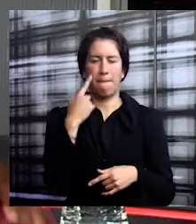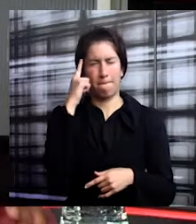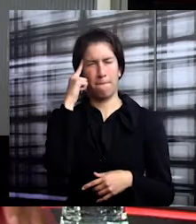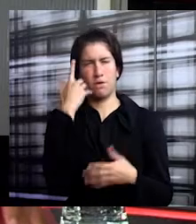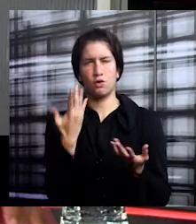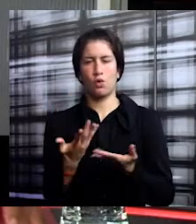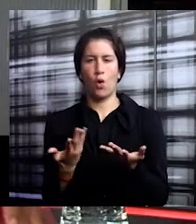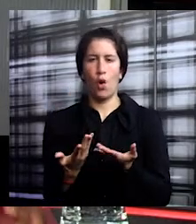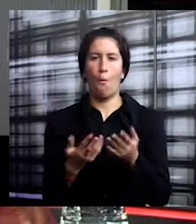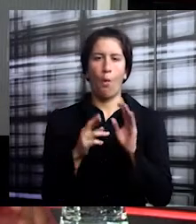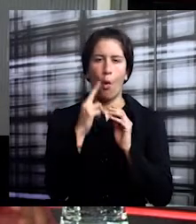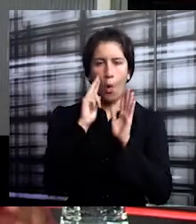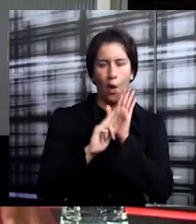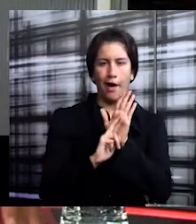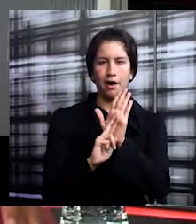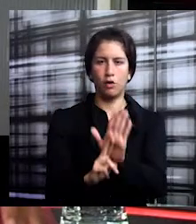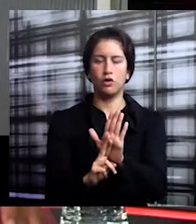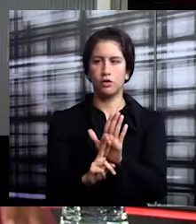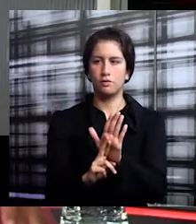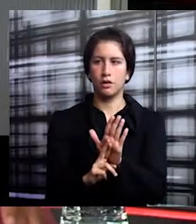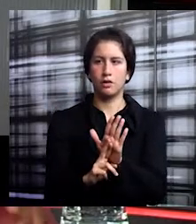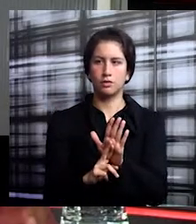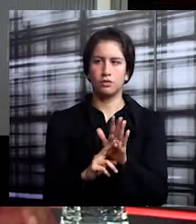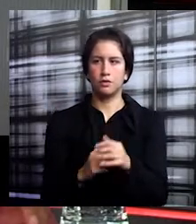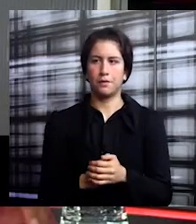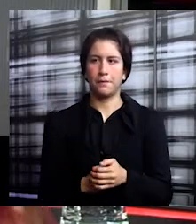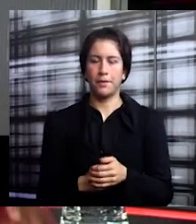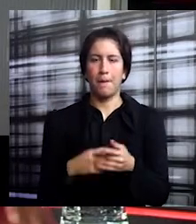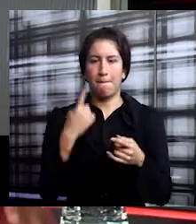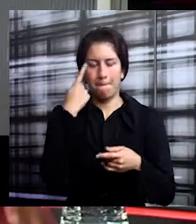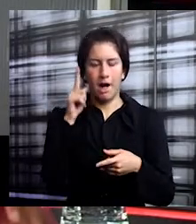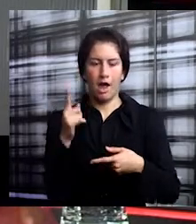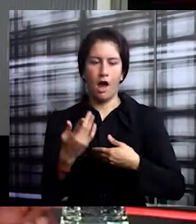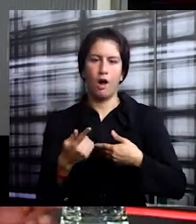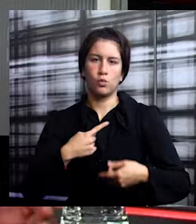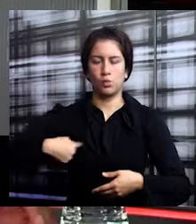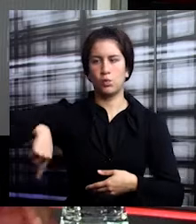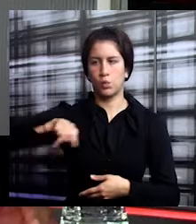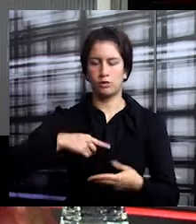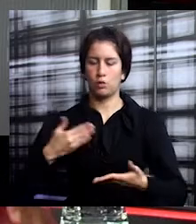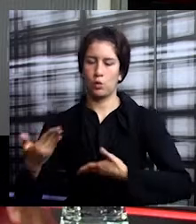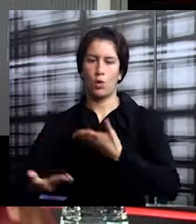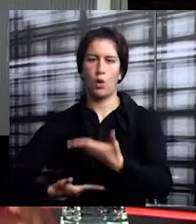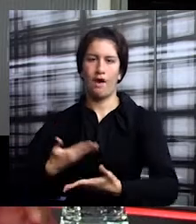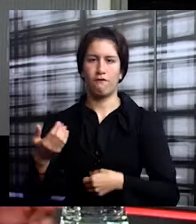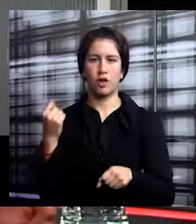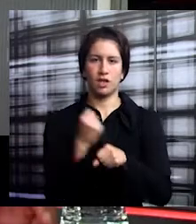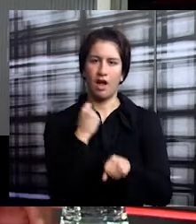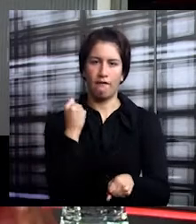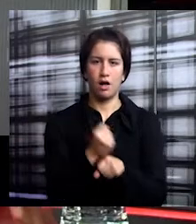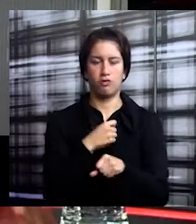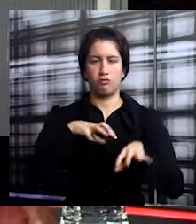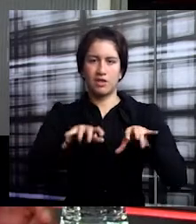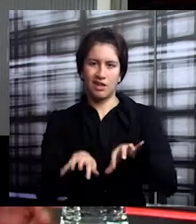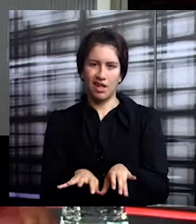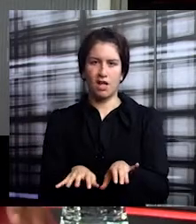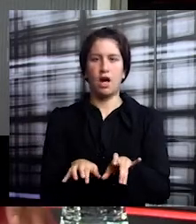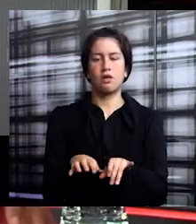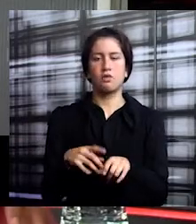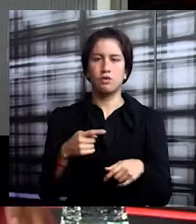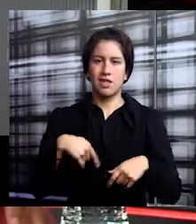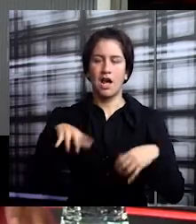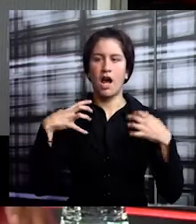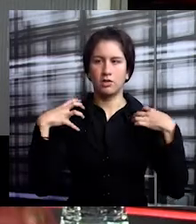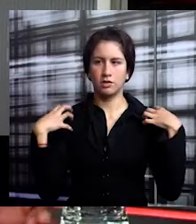gran reconocimiento para la gente que trabaja con nosotros, para nuestros colaboradores, nuestros abogados asociados, nuestras secretarias, nuestros